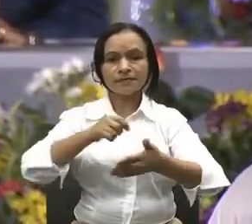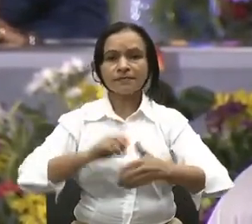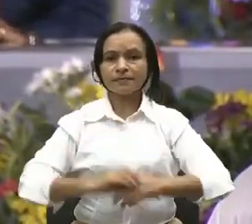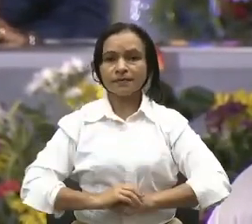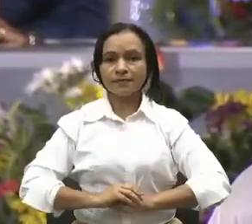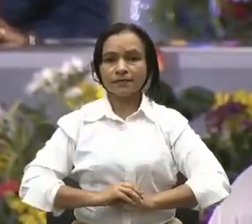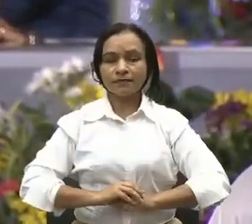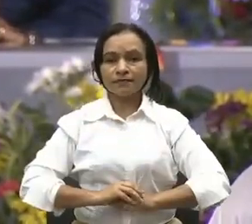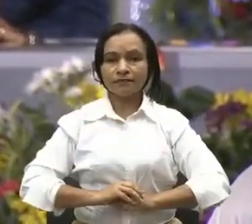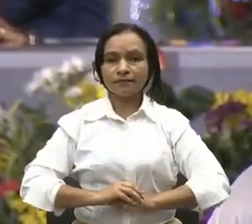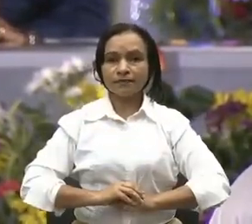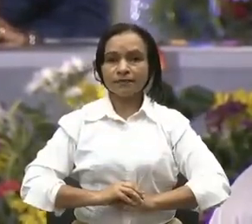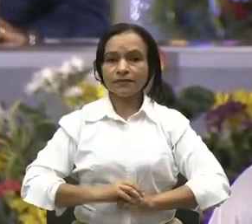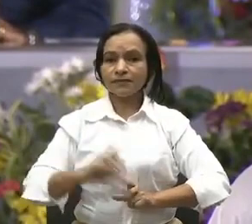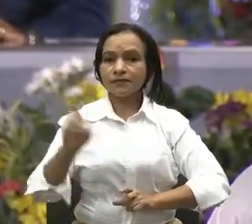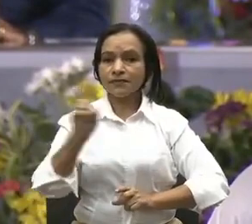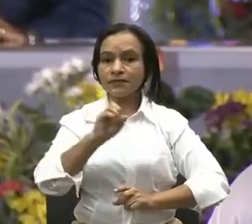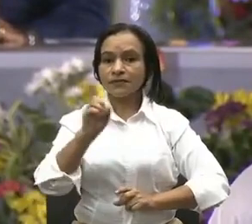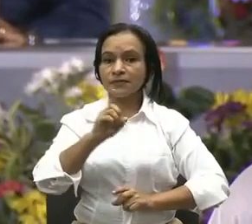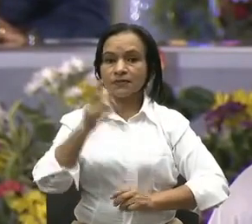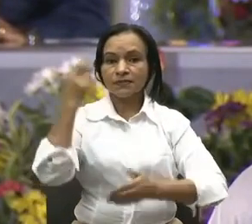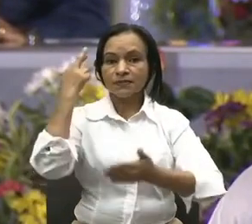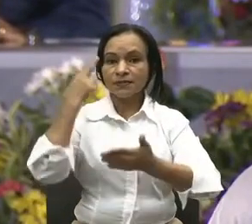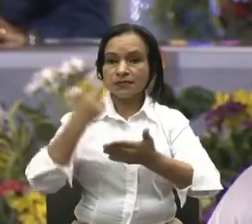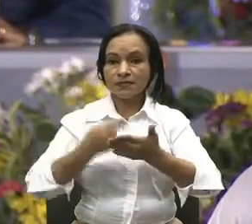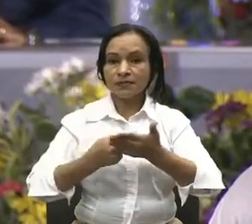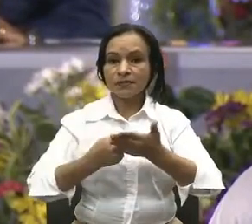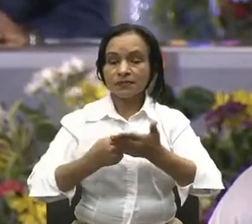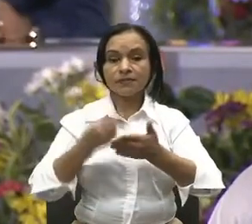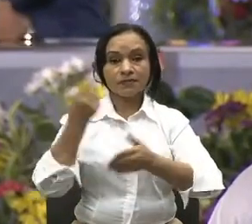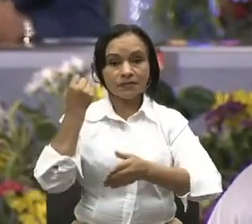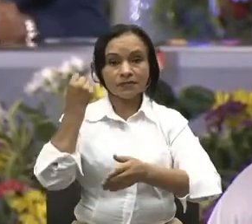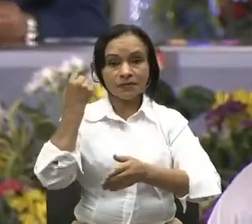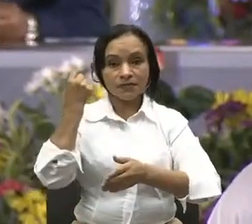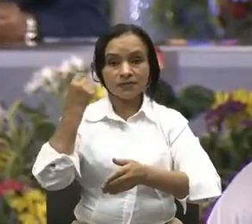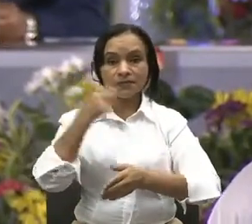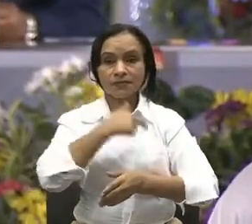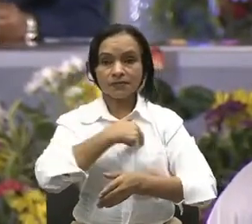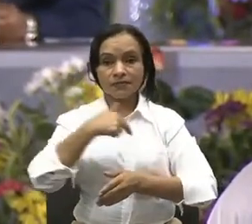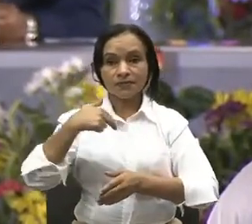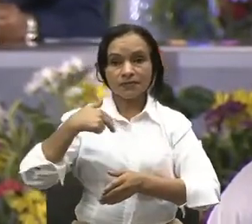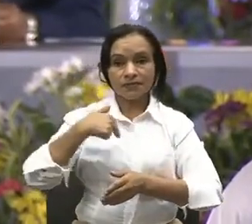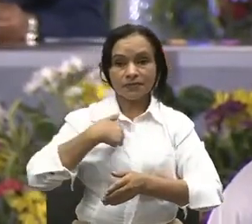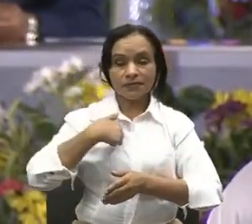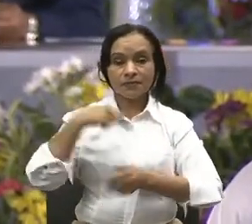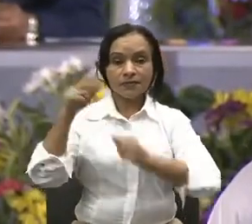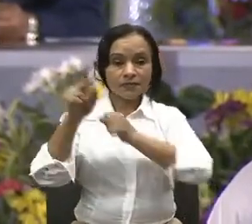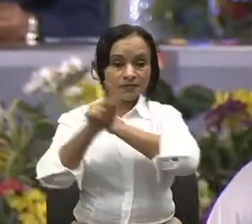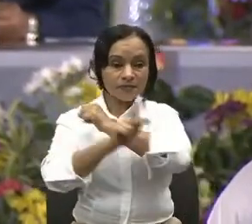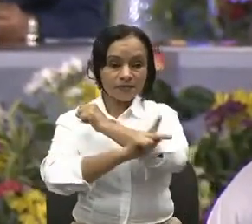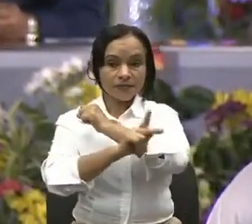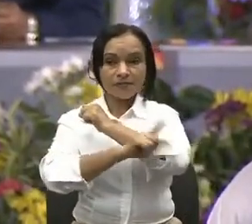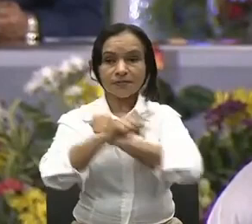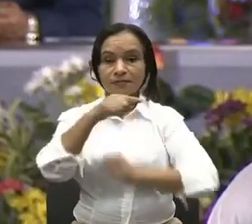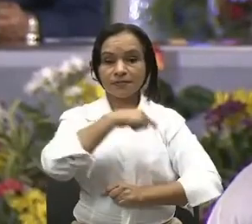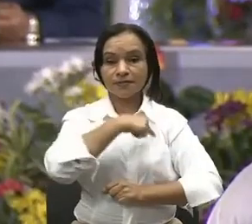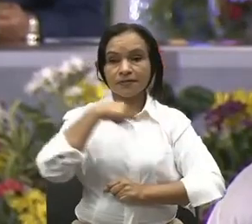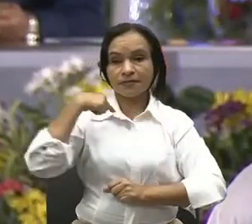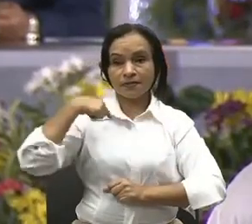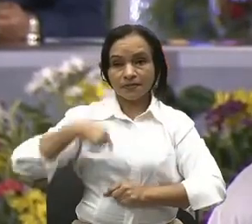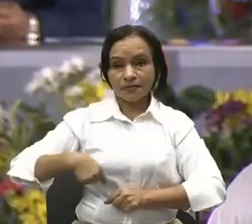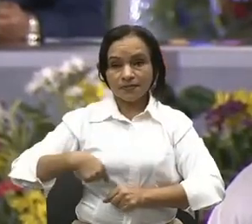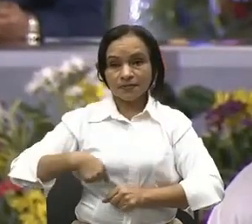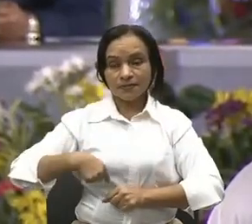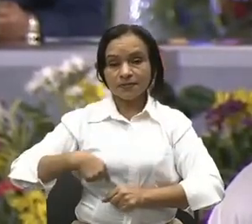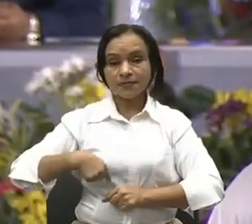donde está el memorándum de entendimiento entre la República Popular China y el gobierno de